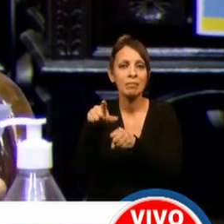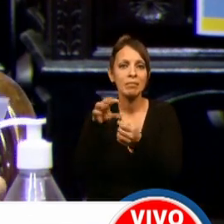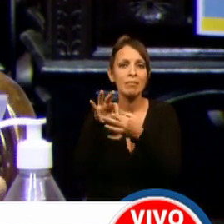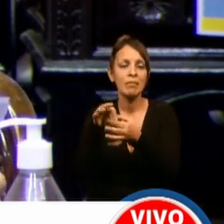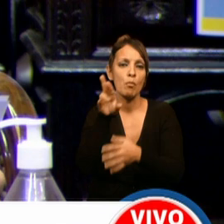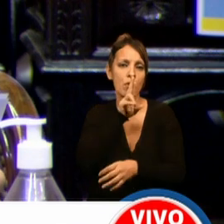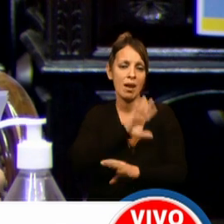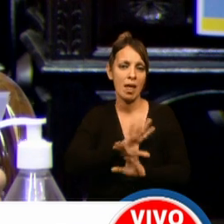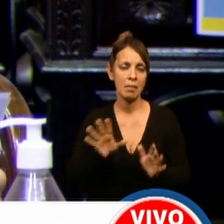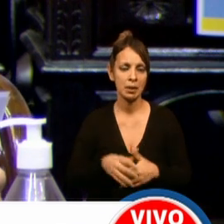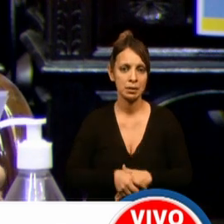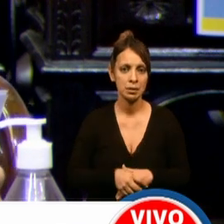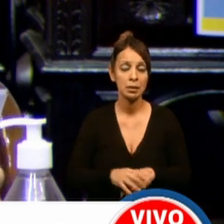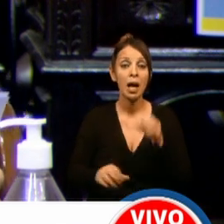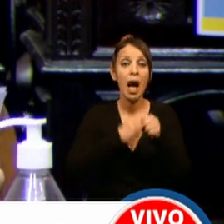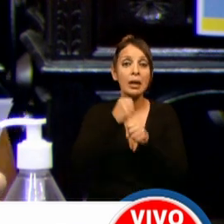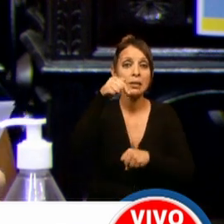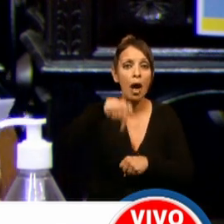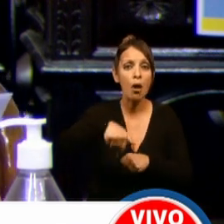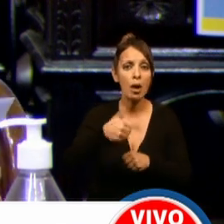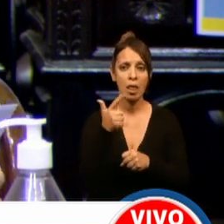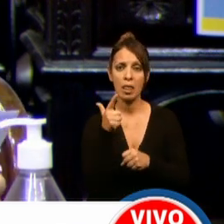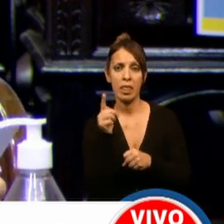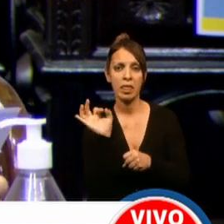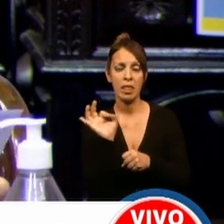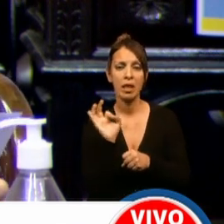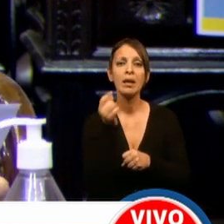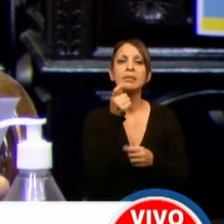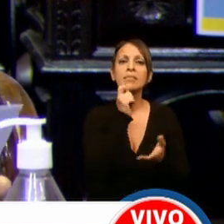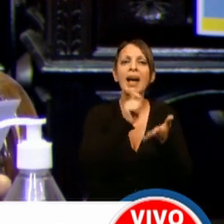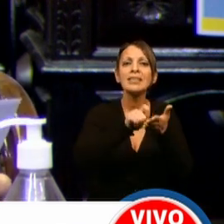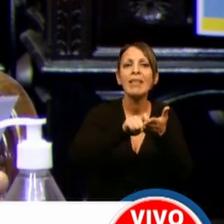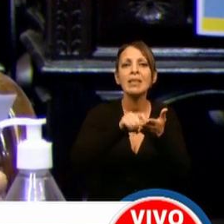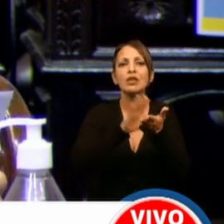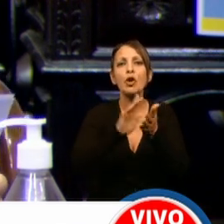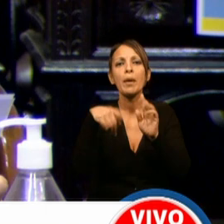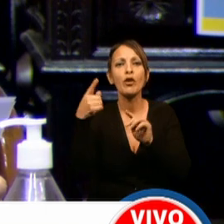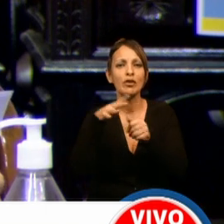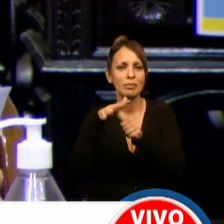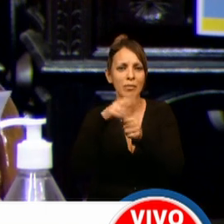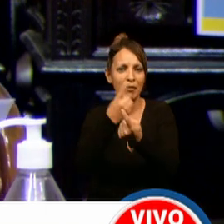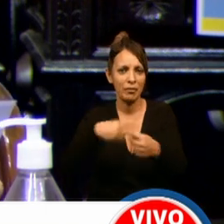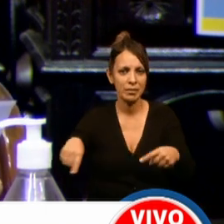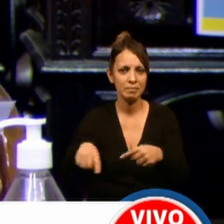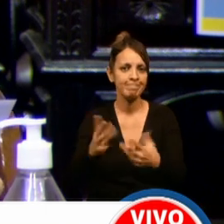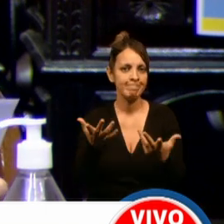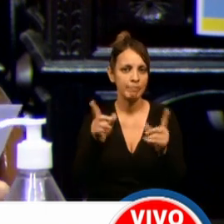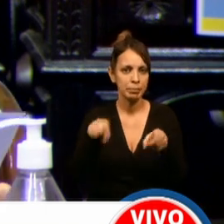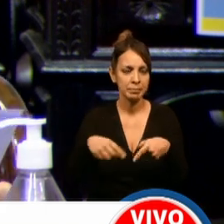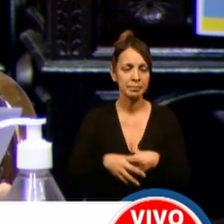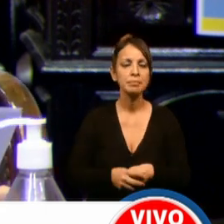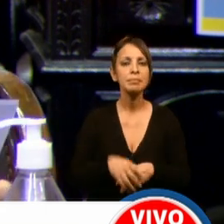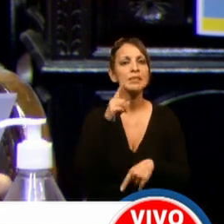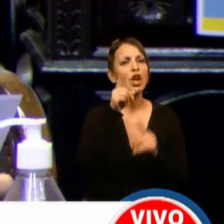no hay hasta el momento estadísticas sobre otras identidades esto también enciende una